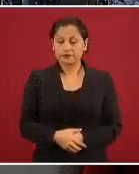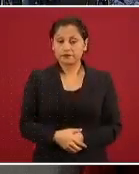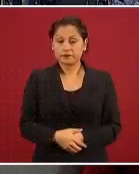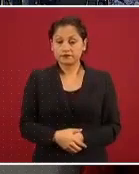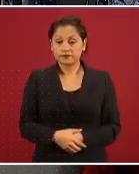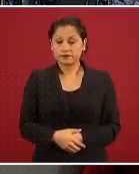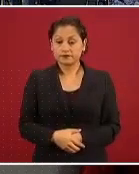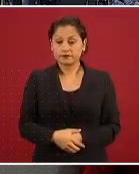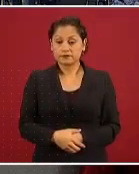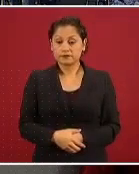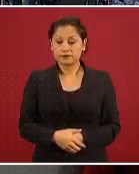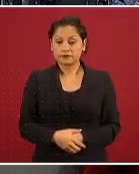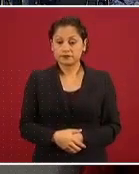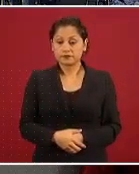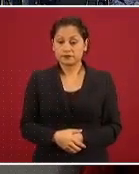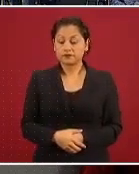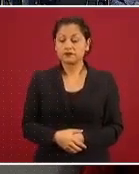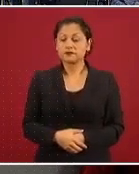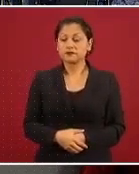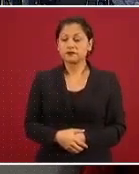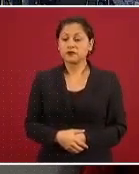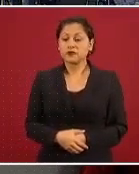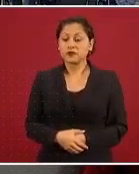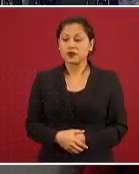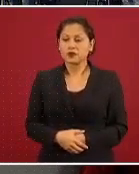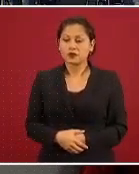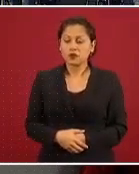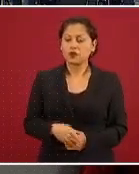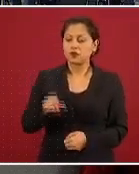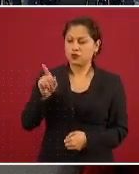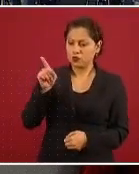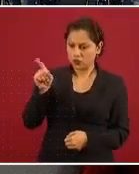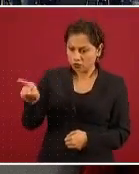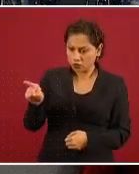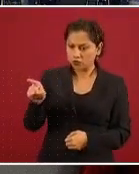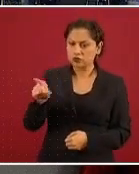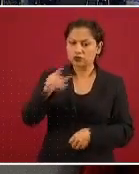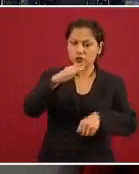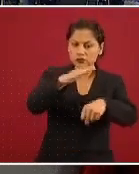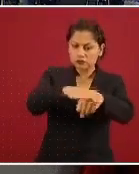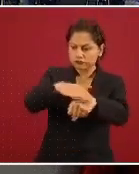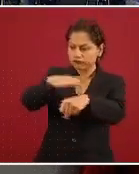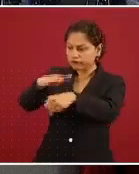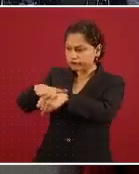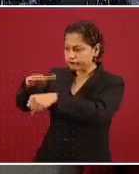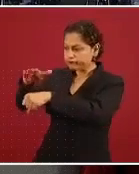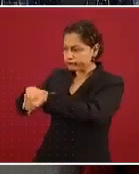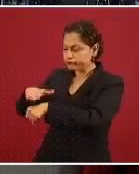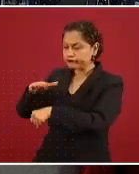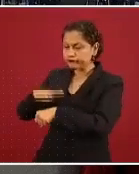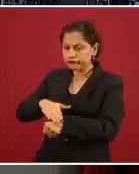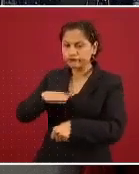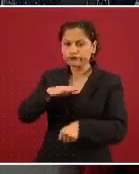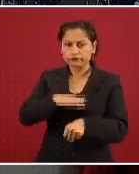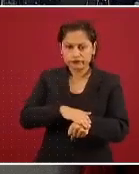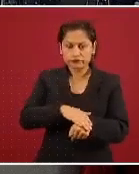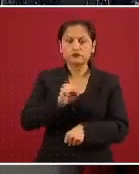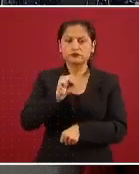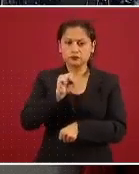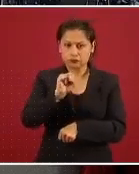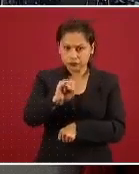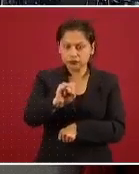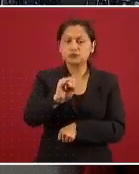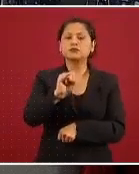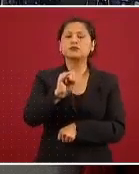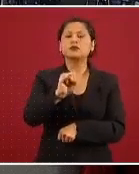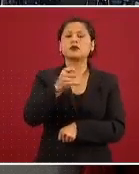presidente. Pese a los llamados que usted ha estado haciendo durante estas conferencias, ¿ha habido alguna irresponsabilidad de